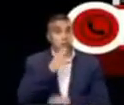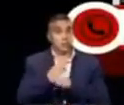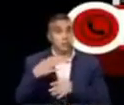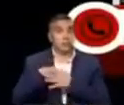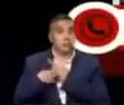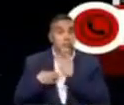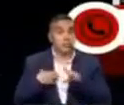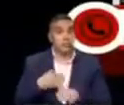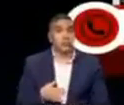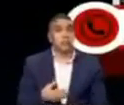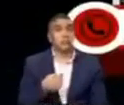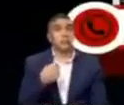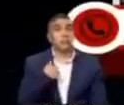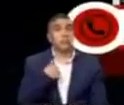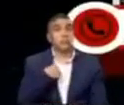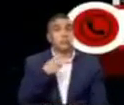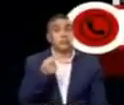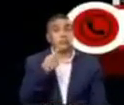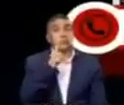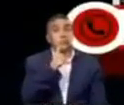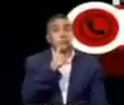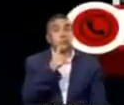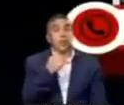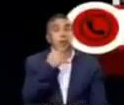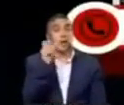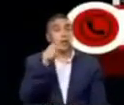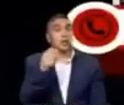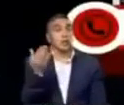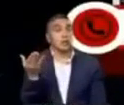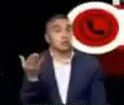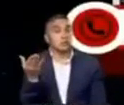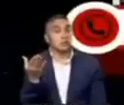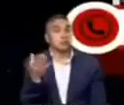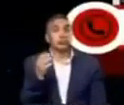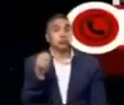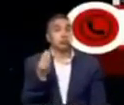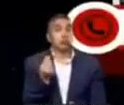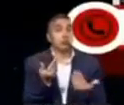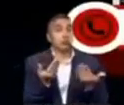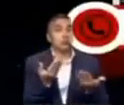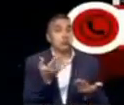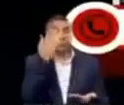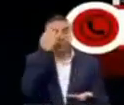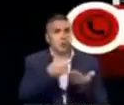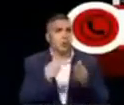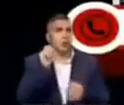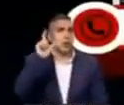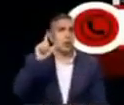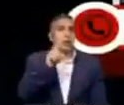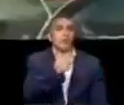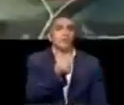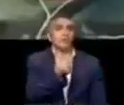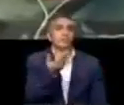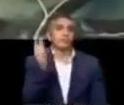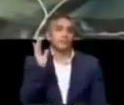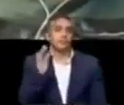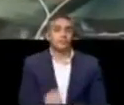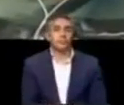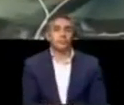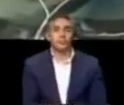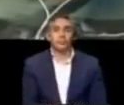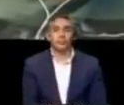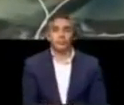mira que esta medicina a ver si alguien la necesita cuánto puedes tenido por qué tan cara eso puede extrañar los